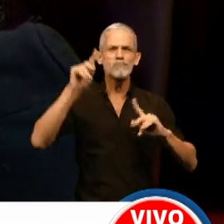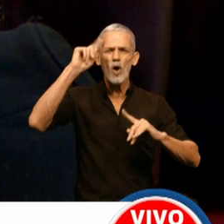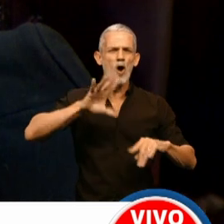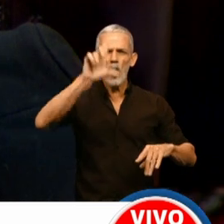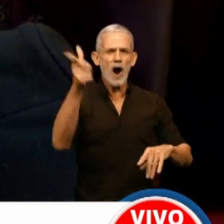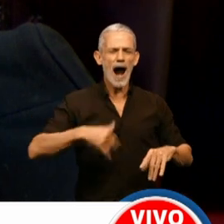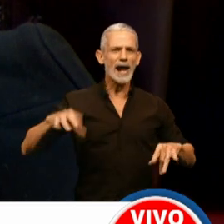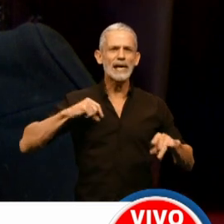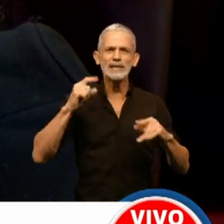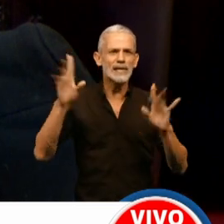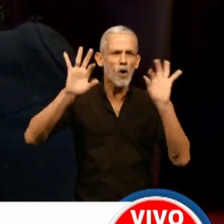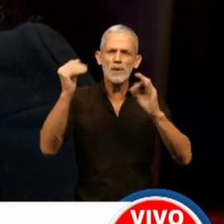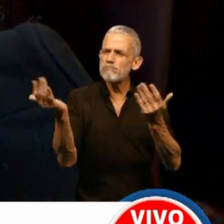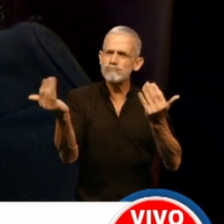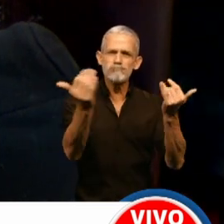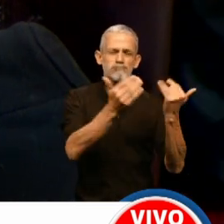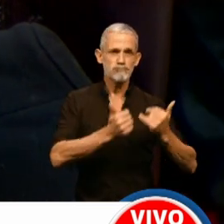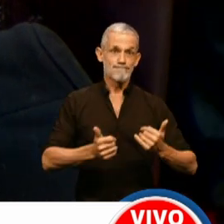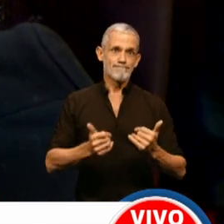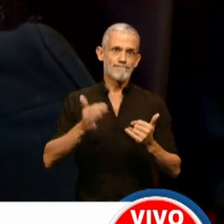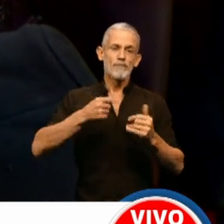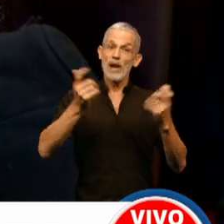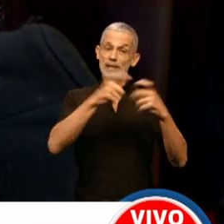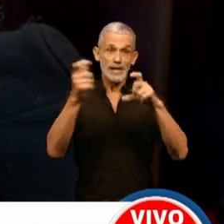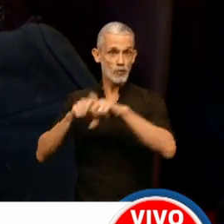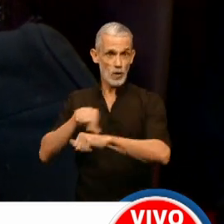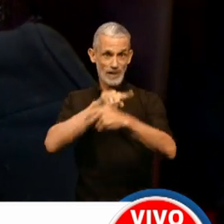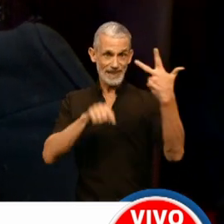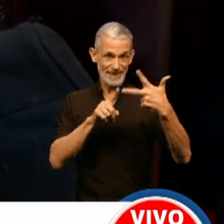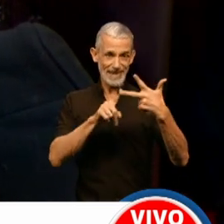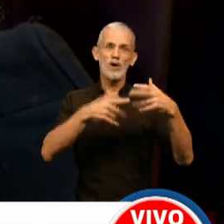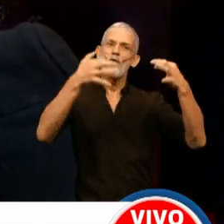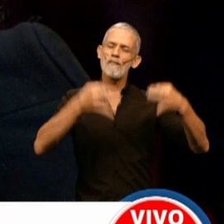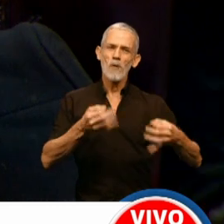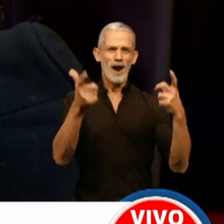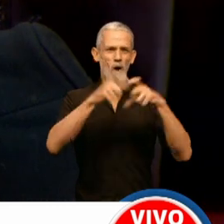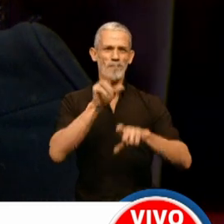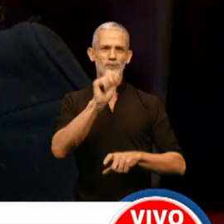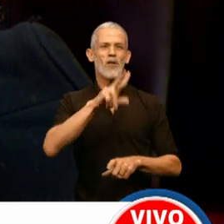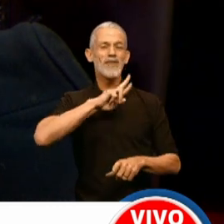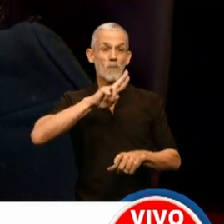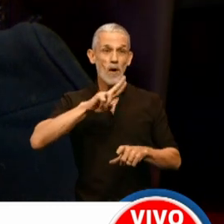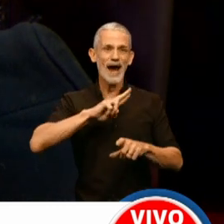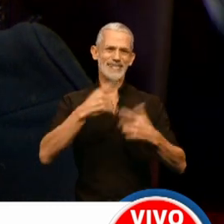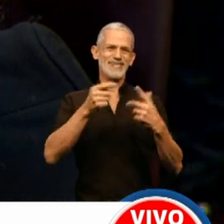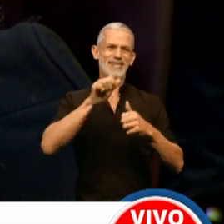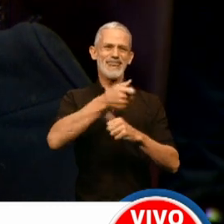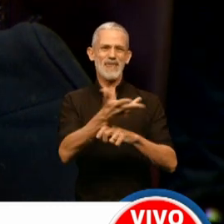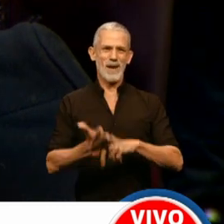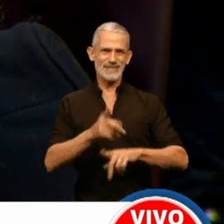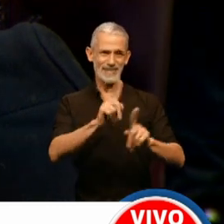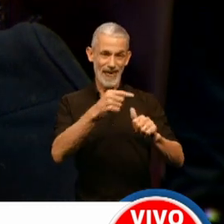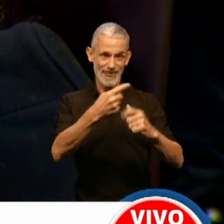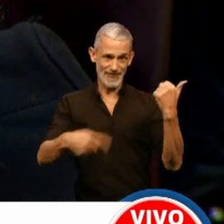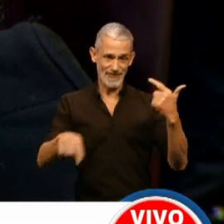horizontal celebramos tres reuniones informativas formales de la comisión de mujeres y diversidad y por